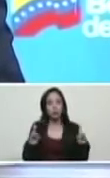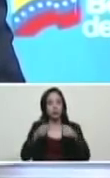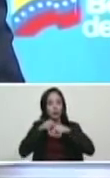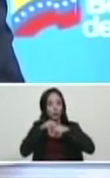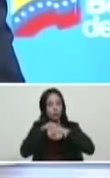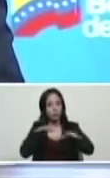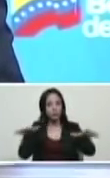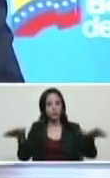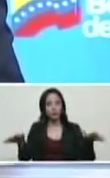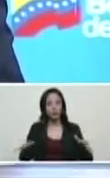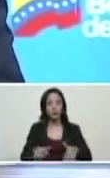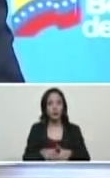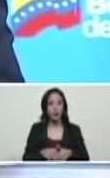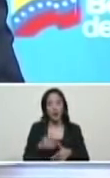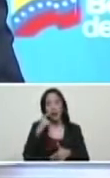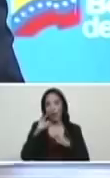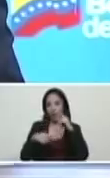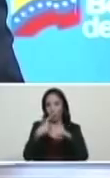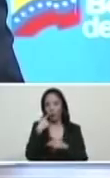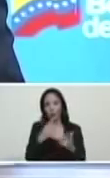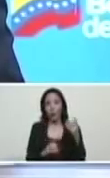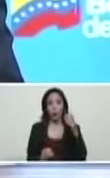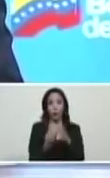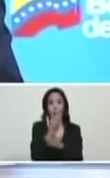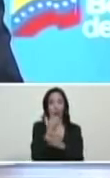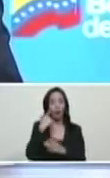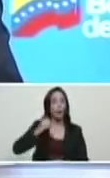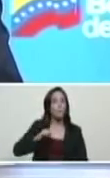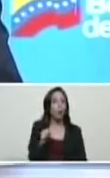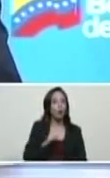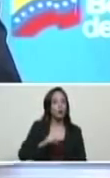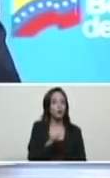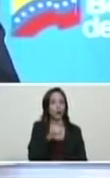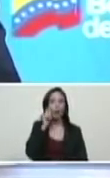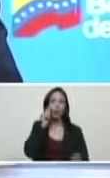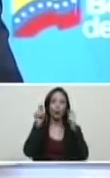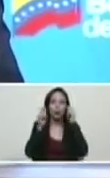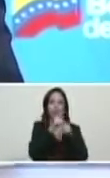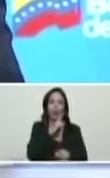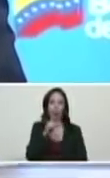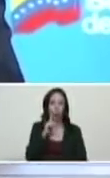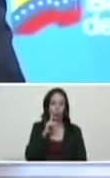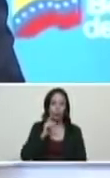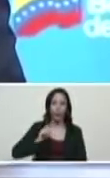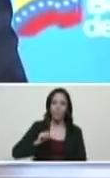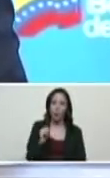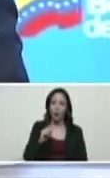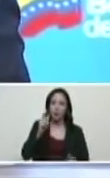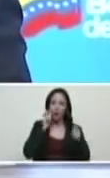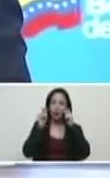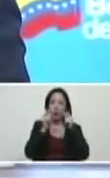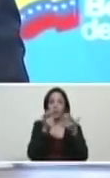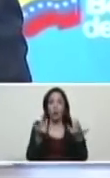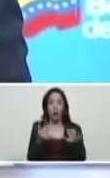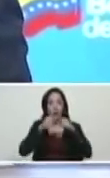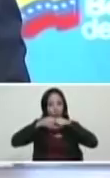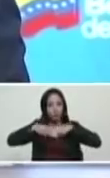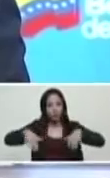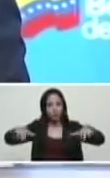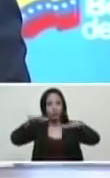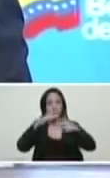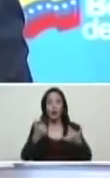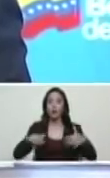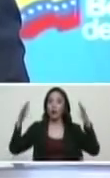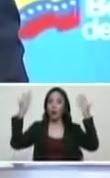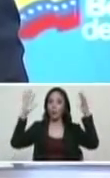Luego de haber activado y fundado la Policía Turística de Venezuela, estamos en su fase de expansión. Vamos a darle un aplauso